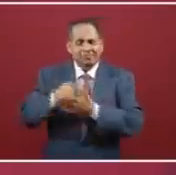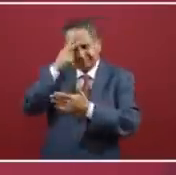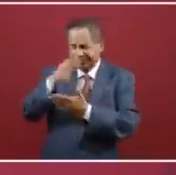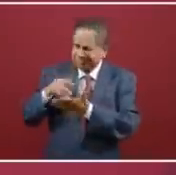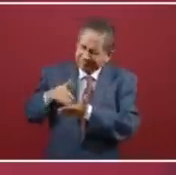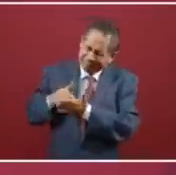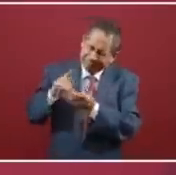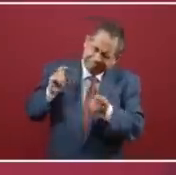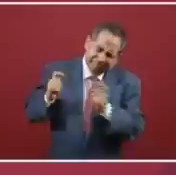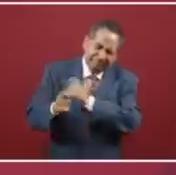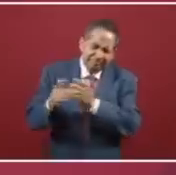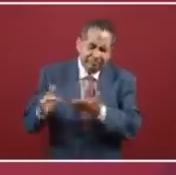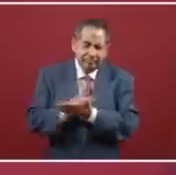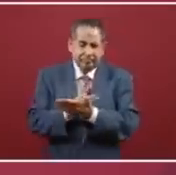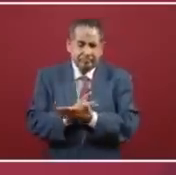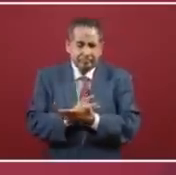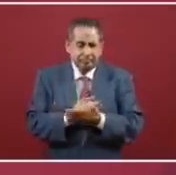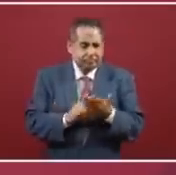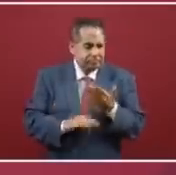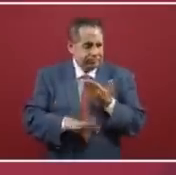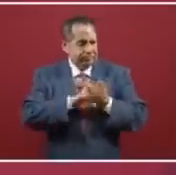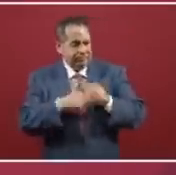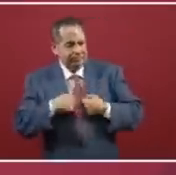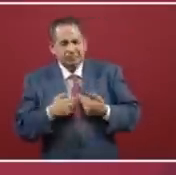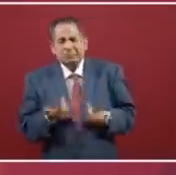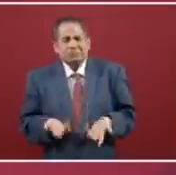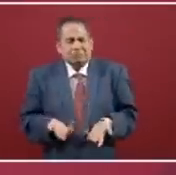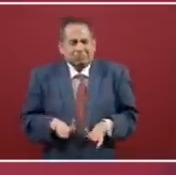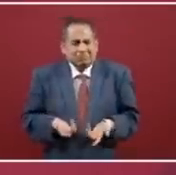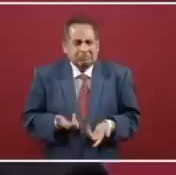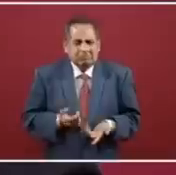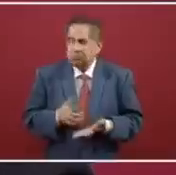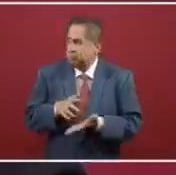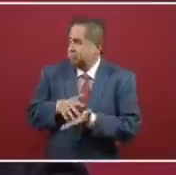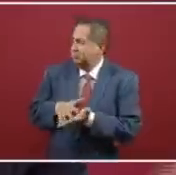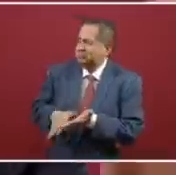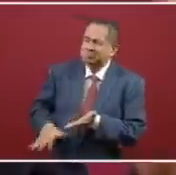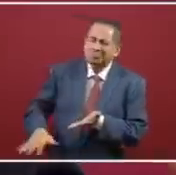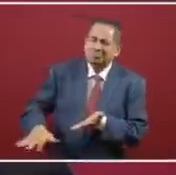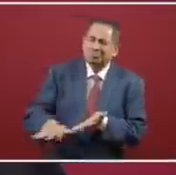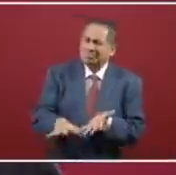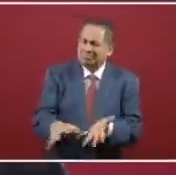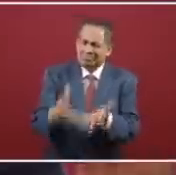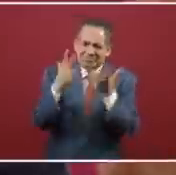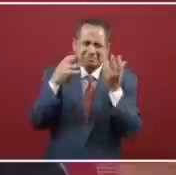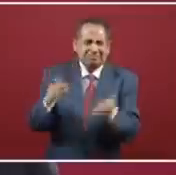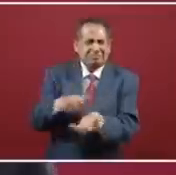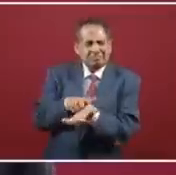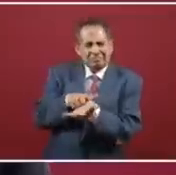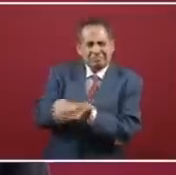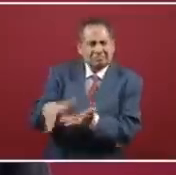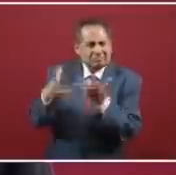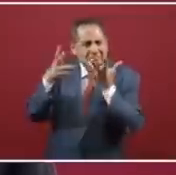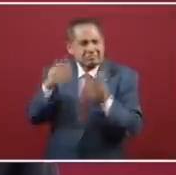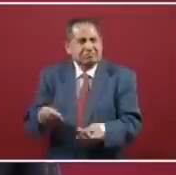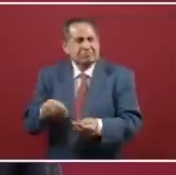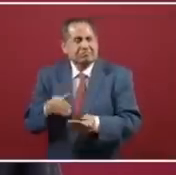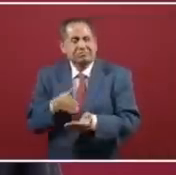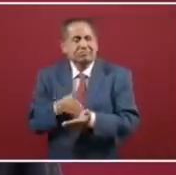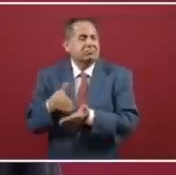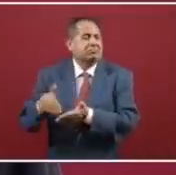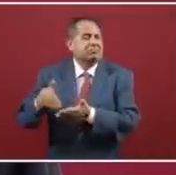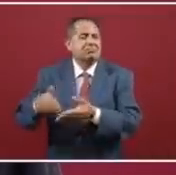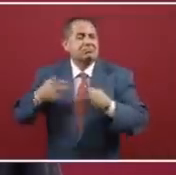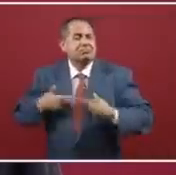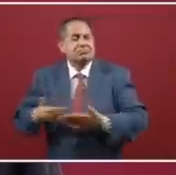es conmigo es que participan en este movimiento millones de mexicanos